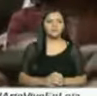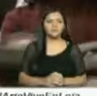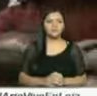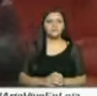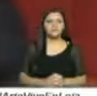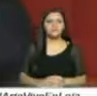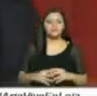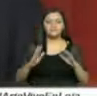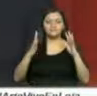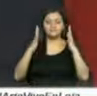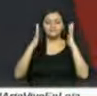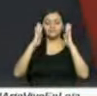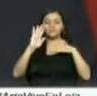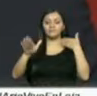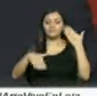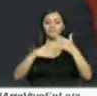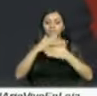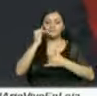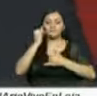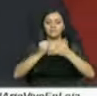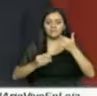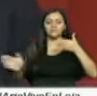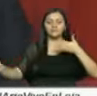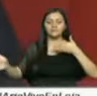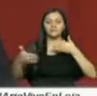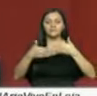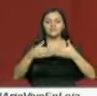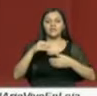Quisiera finalizar de la mejor manera,